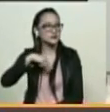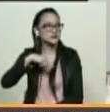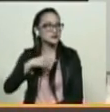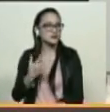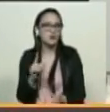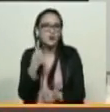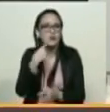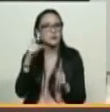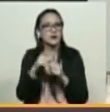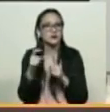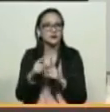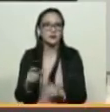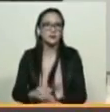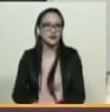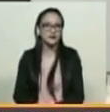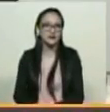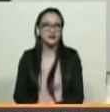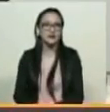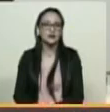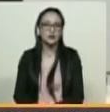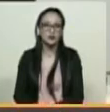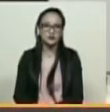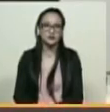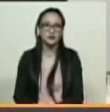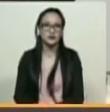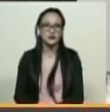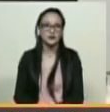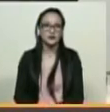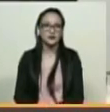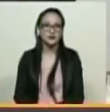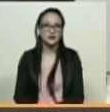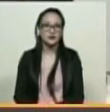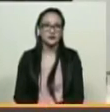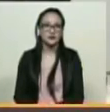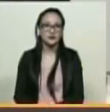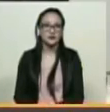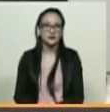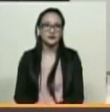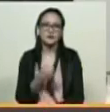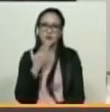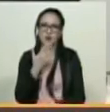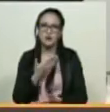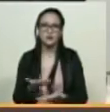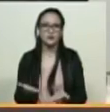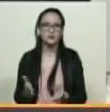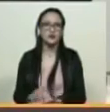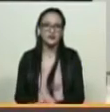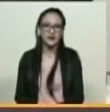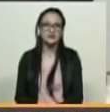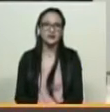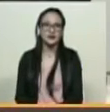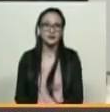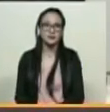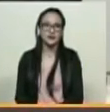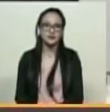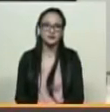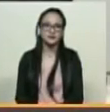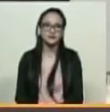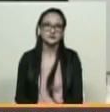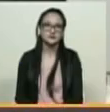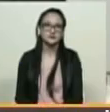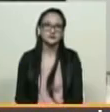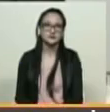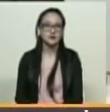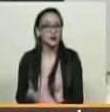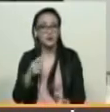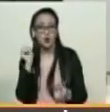una sola palabra. El gran problema de las mentiras es que hay que tener buena memoria. Por ejemplo, cuando Enrique Márquez, no sé si lo dijo, menciona que no